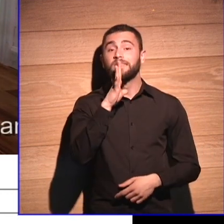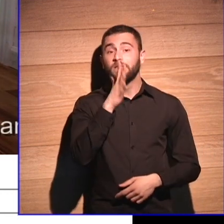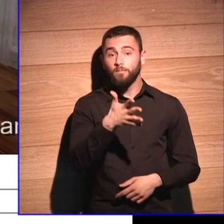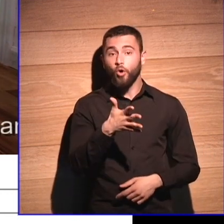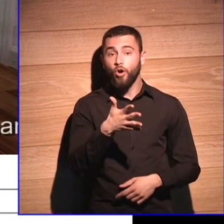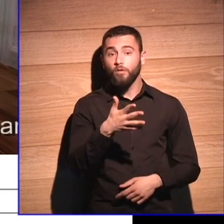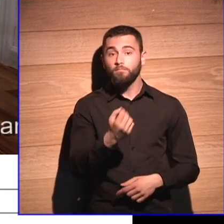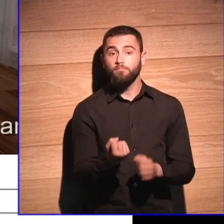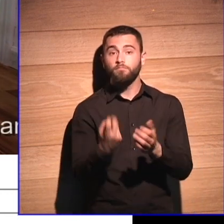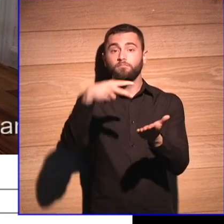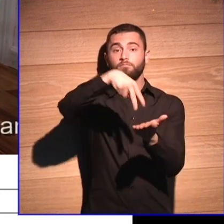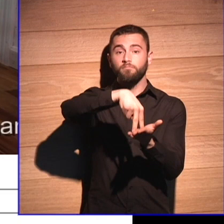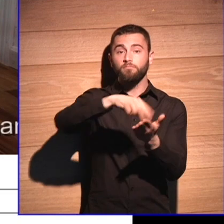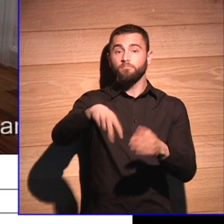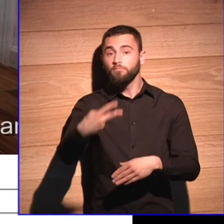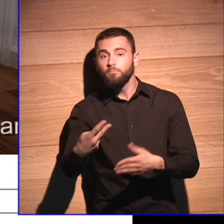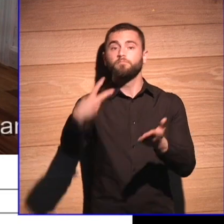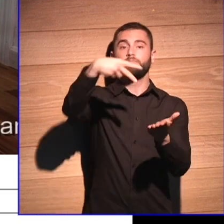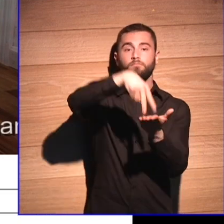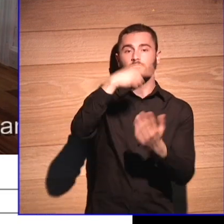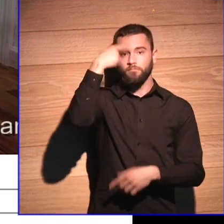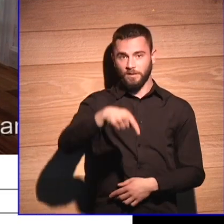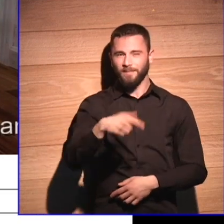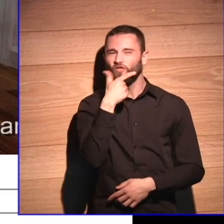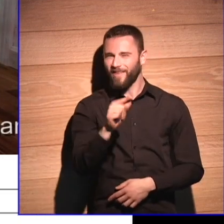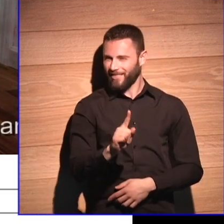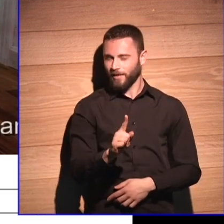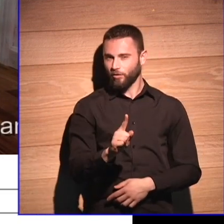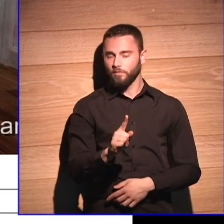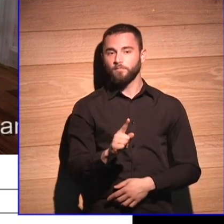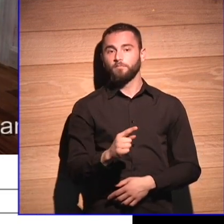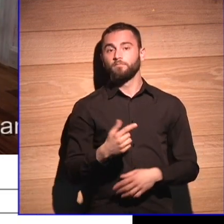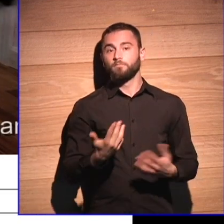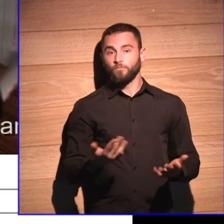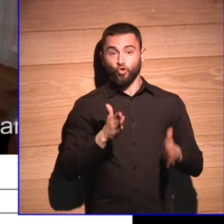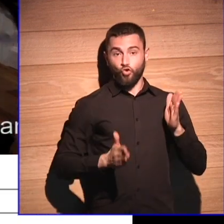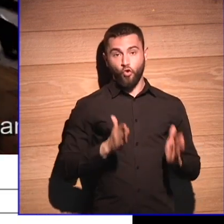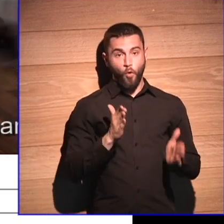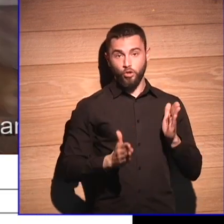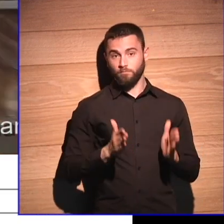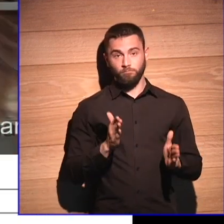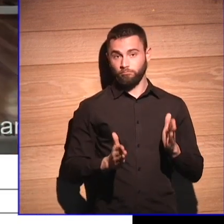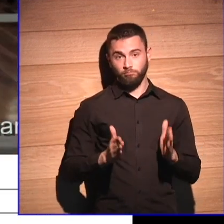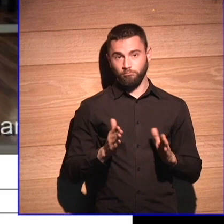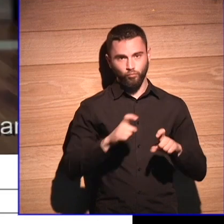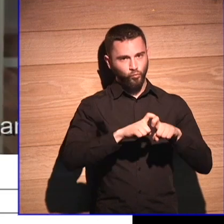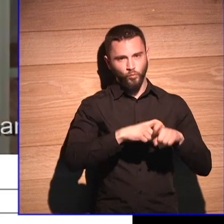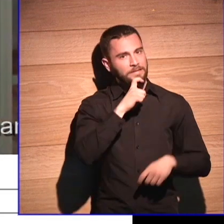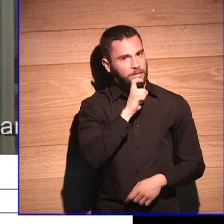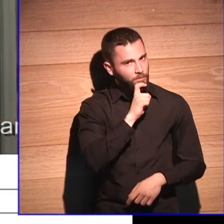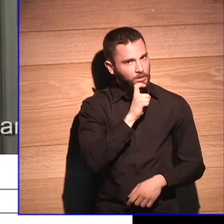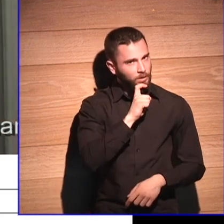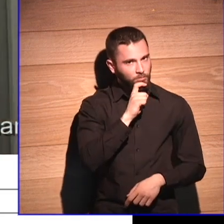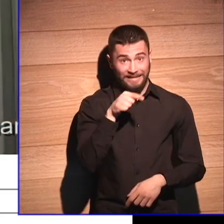sabe volver a poner en pie. Esto no es fácil. En los robots es una de las características difíciles. Y